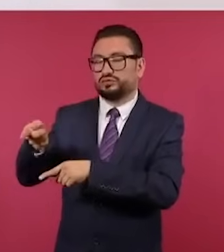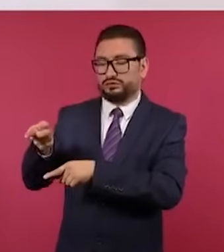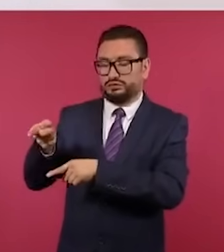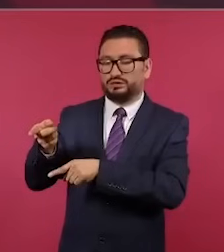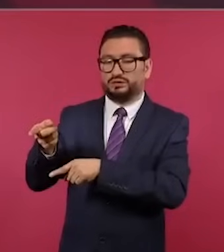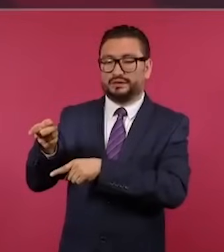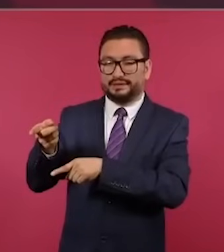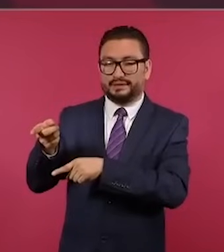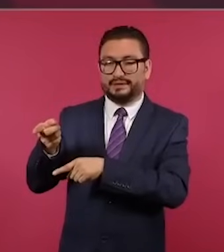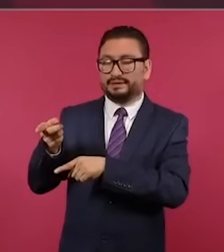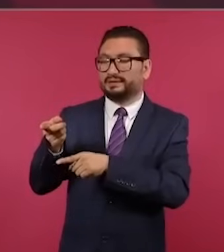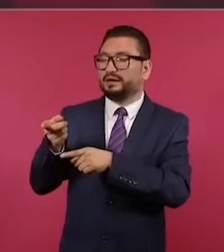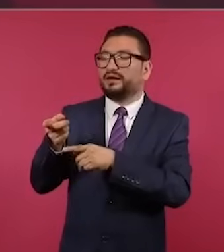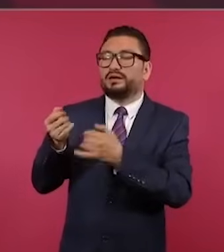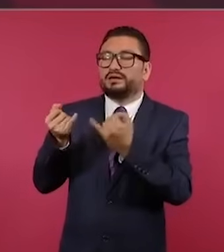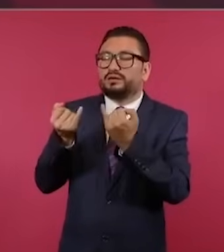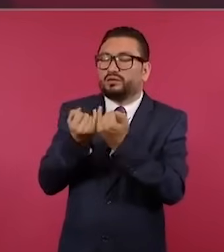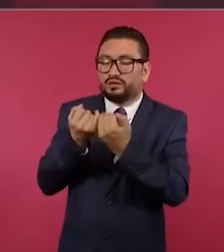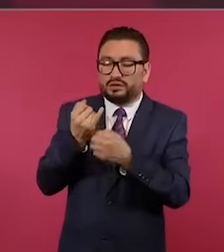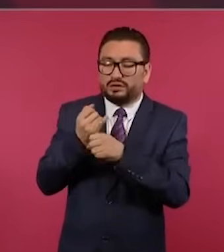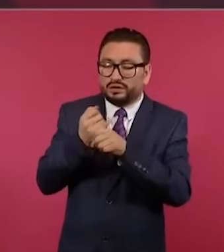incluso